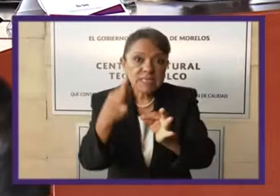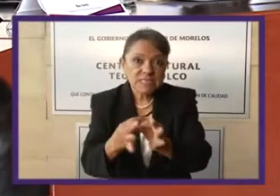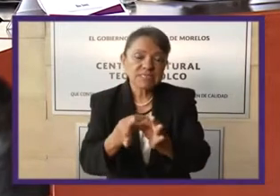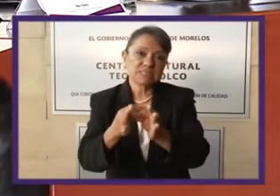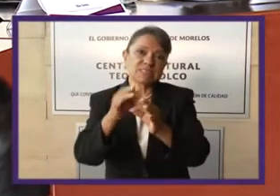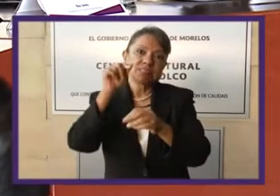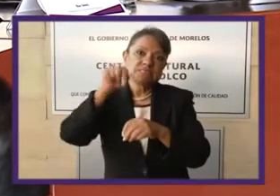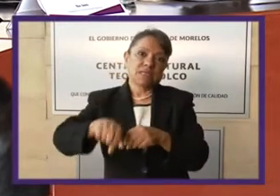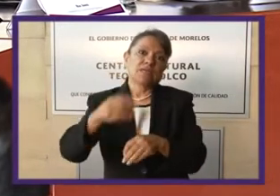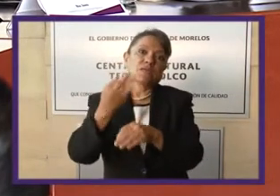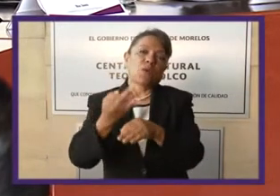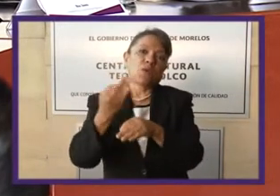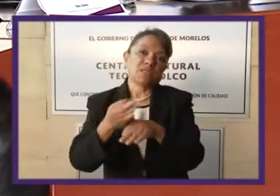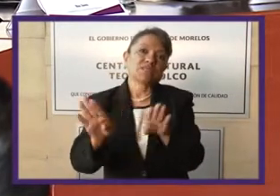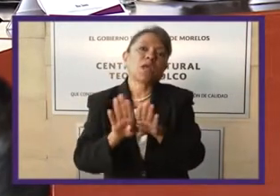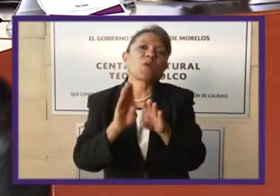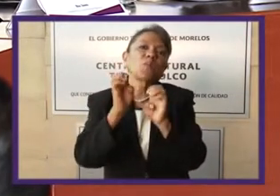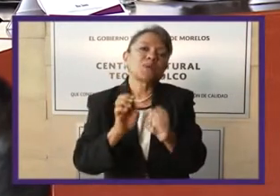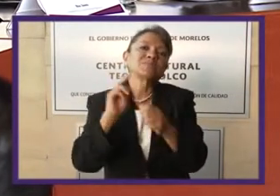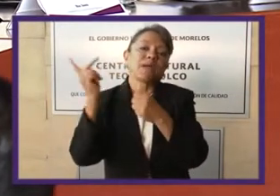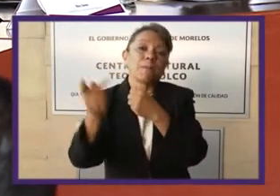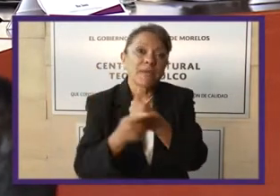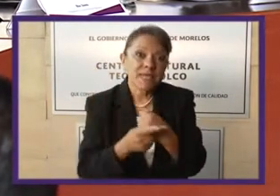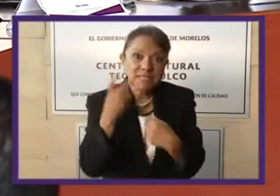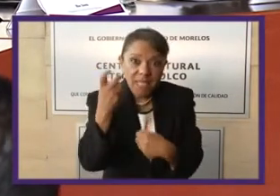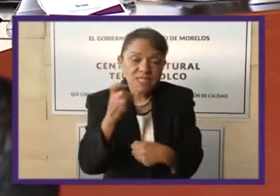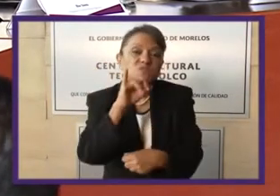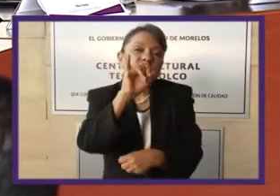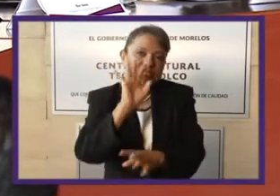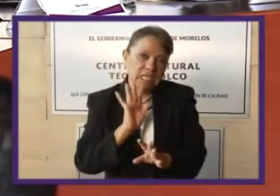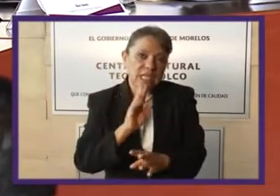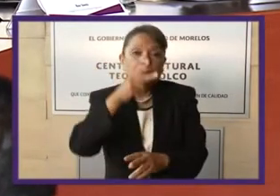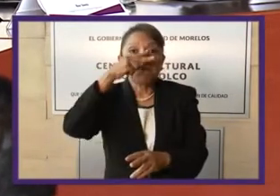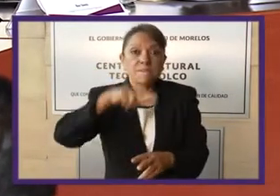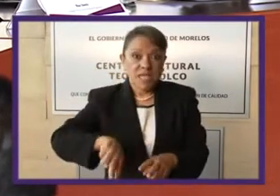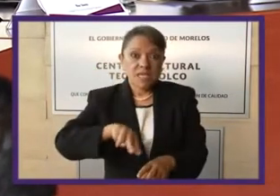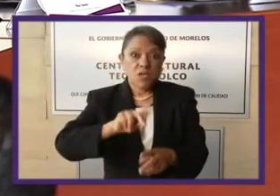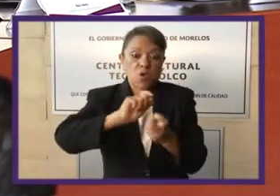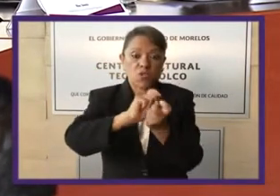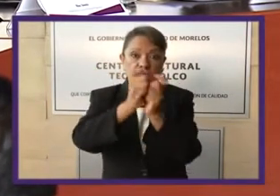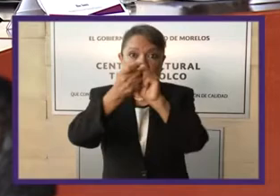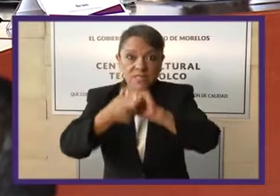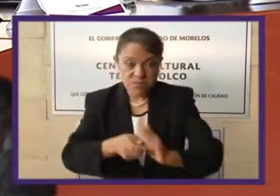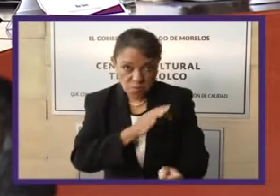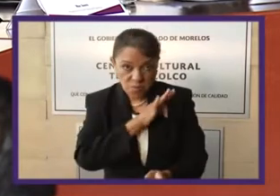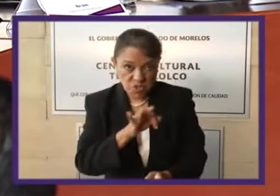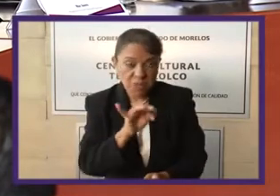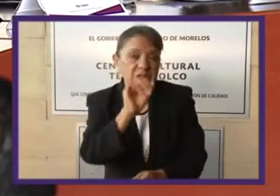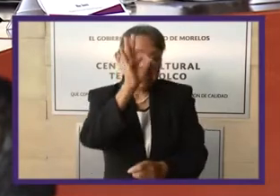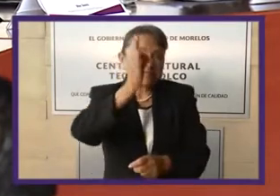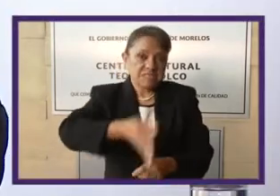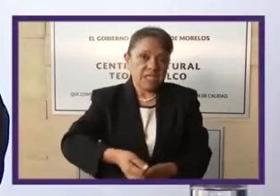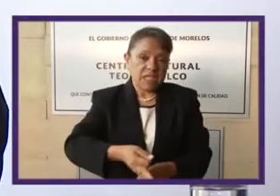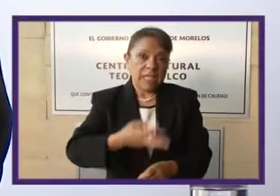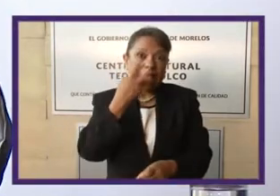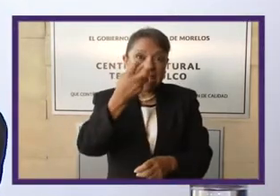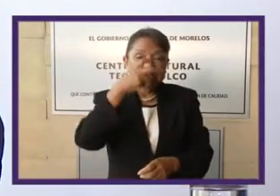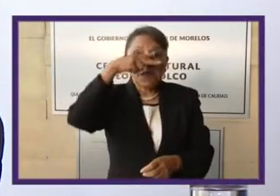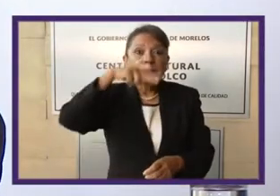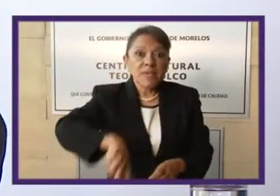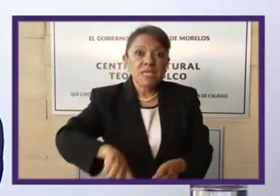que incluso modificáramos el tema de esta reunión a México, la transición posible de este coloquio, de este encuentro, por México, la transición